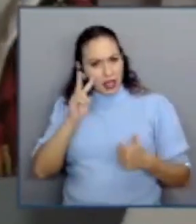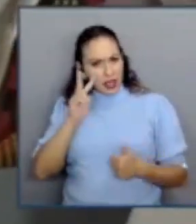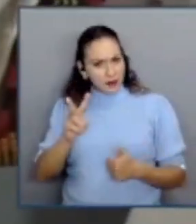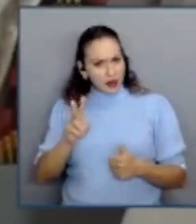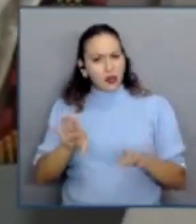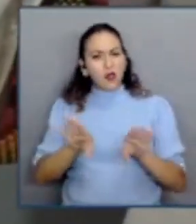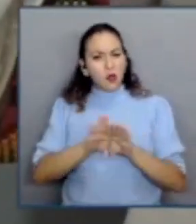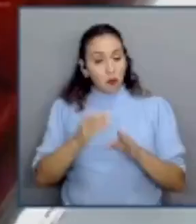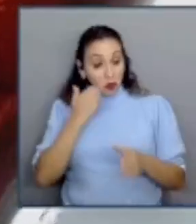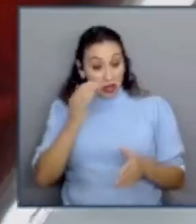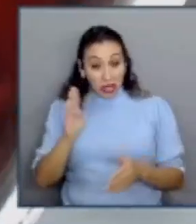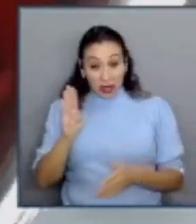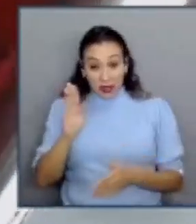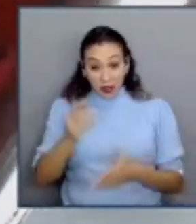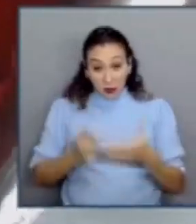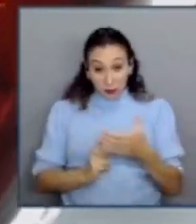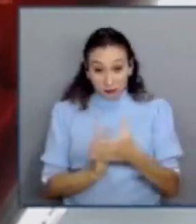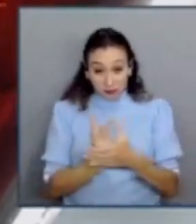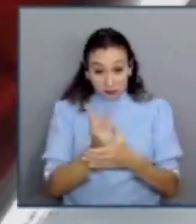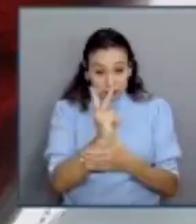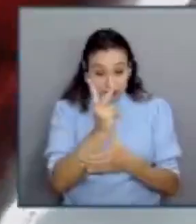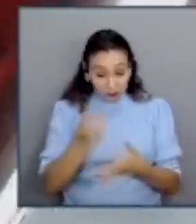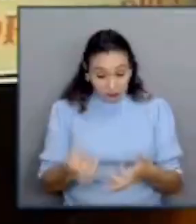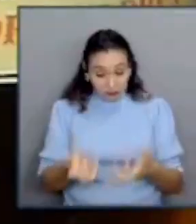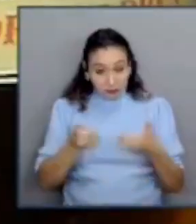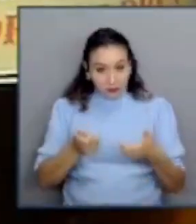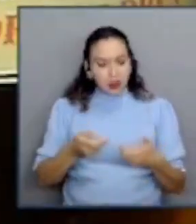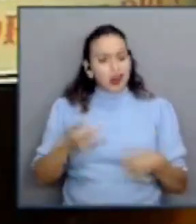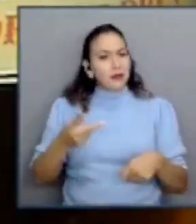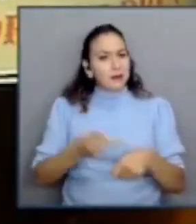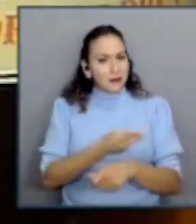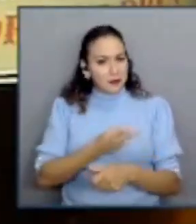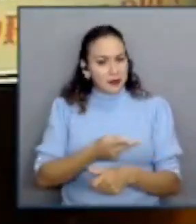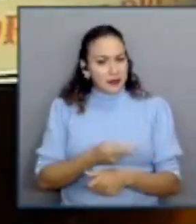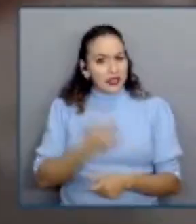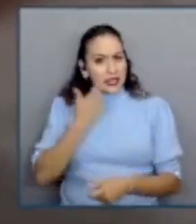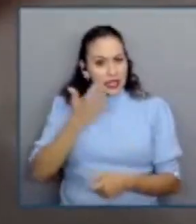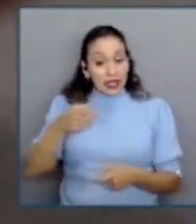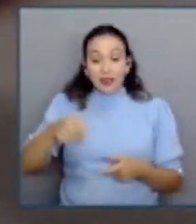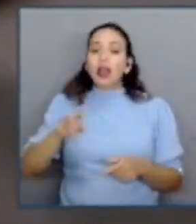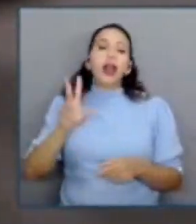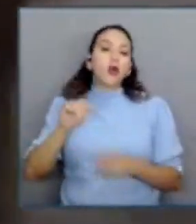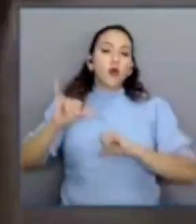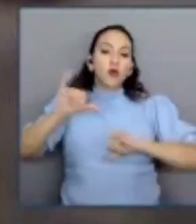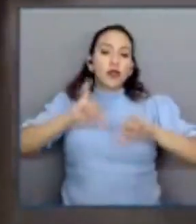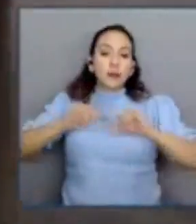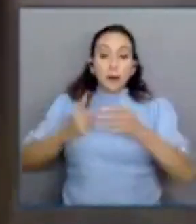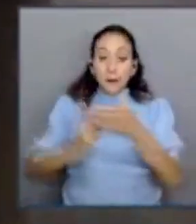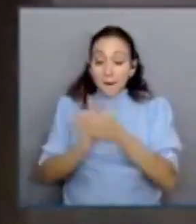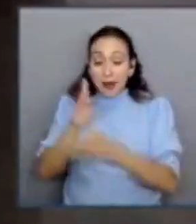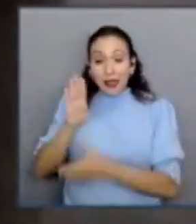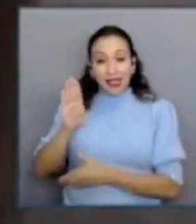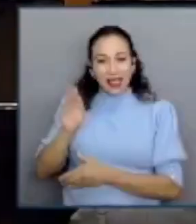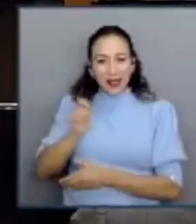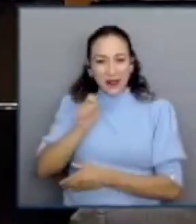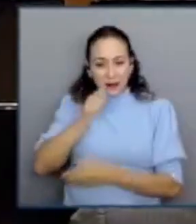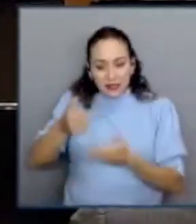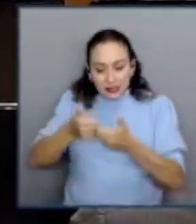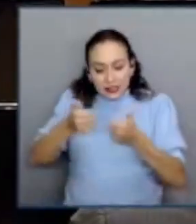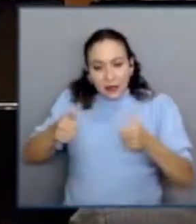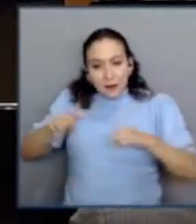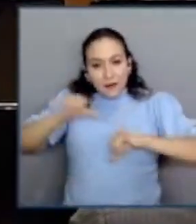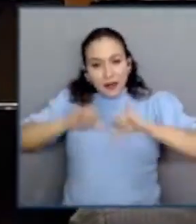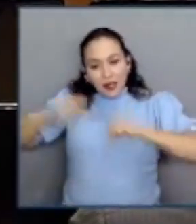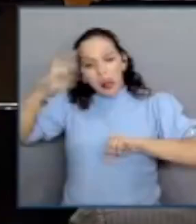otros derivados, así como la comercialización de aceite de CBD y otros derivados como insumos para procesos industriales. En